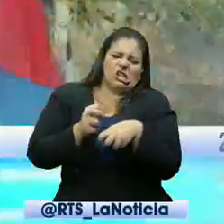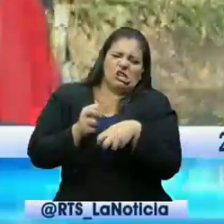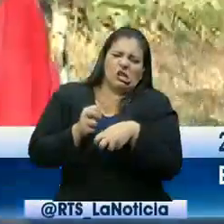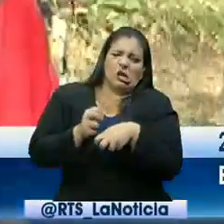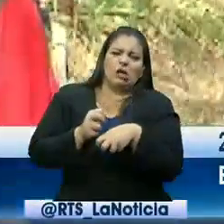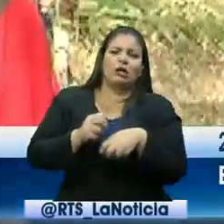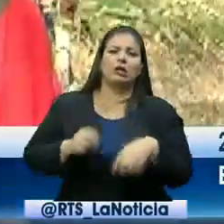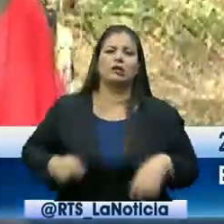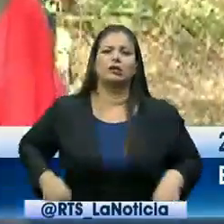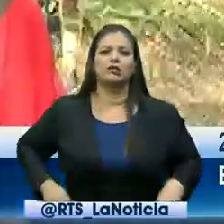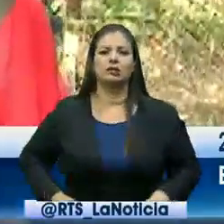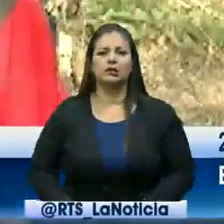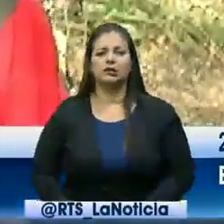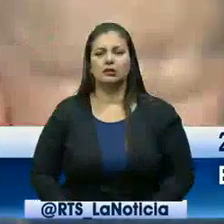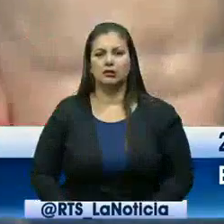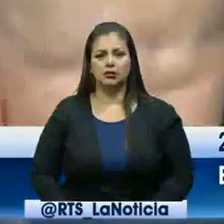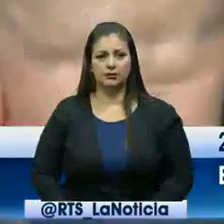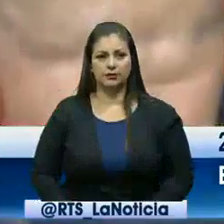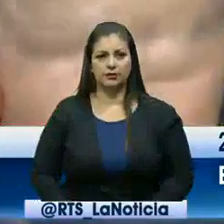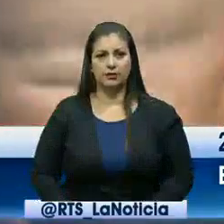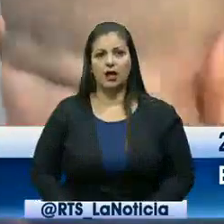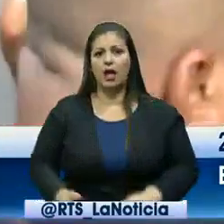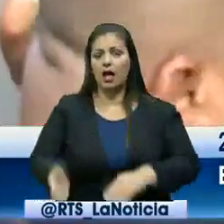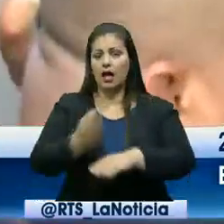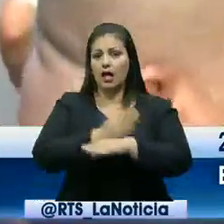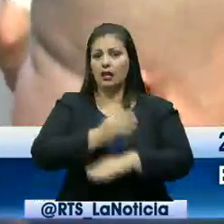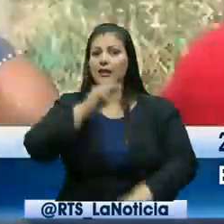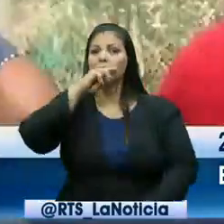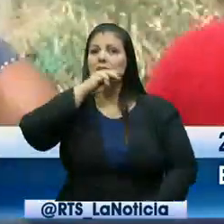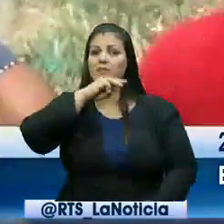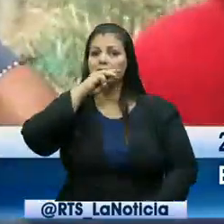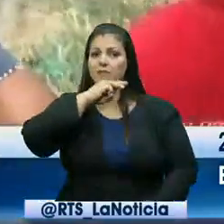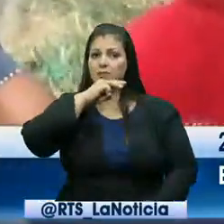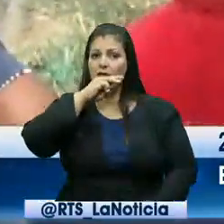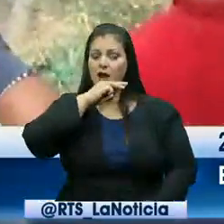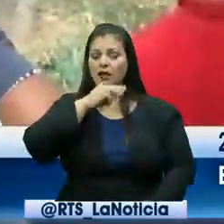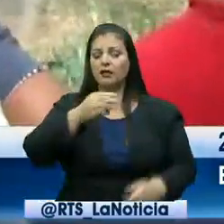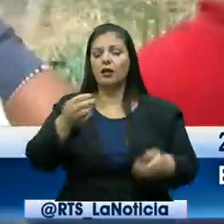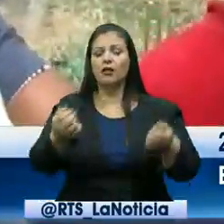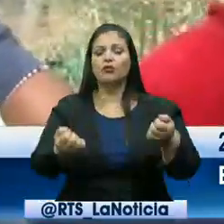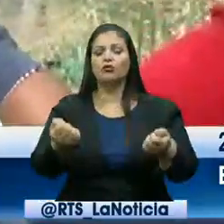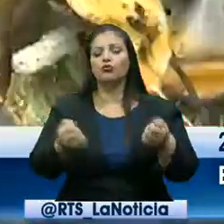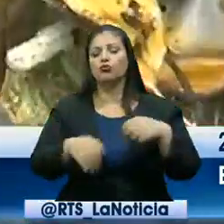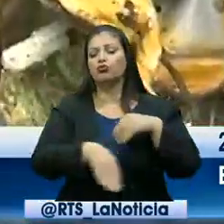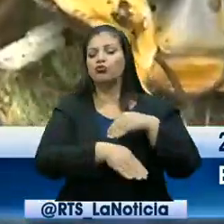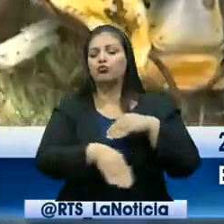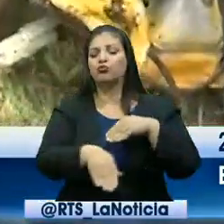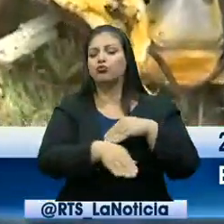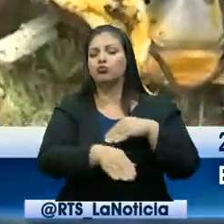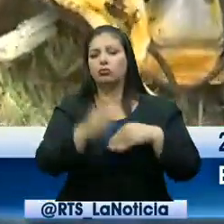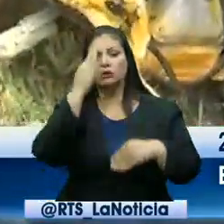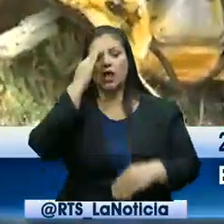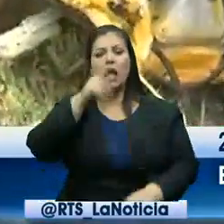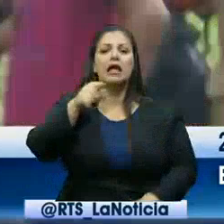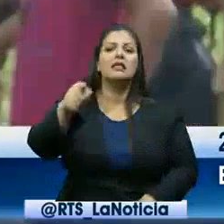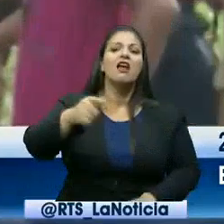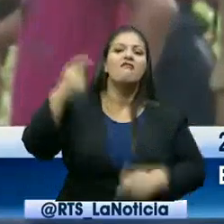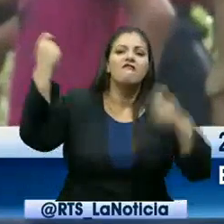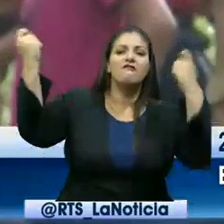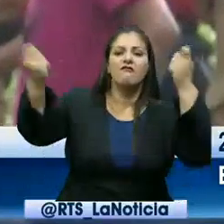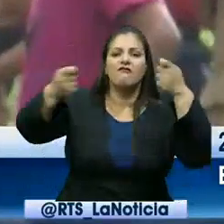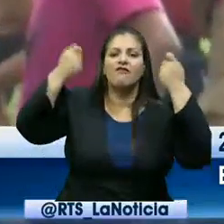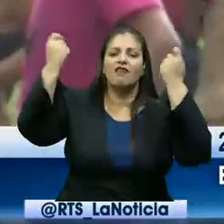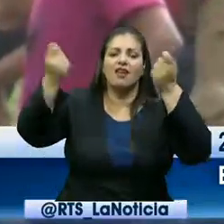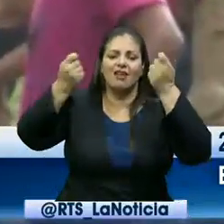Las víctimas salieron de la ciudad de Manta hacia el sitio del Esfuerzo a una fiesta. Uno de los 14 heridos narra los momentos